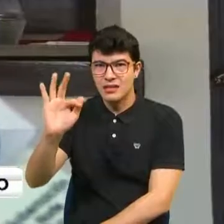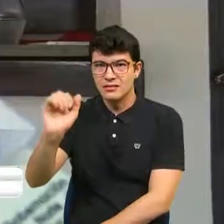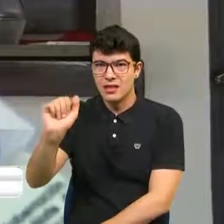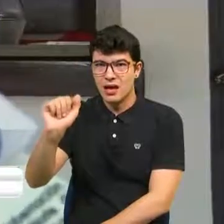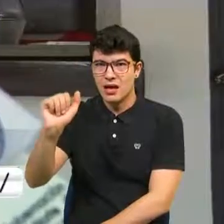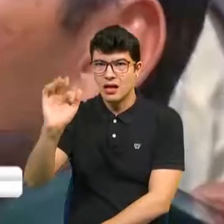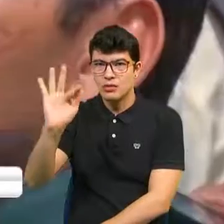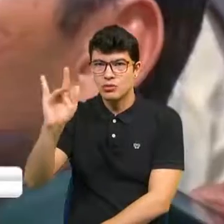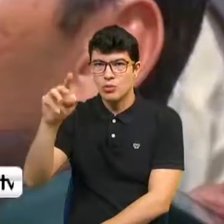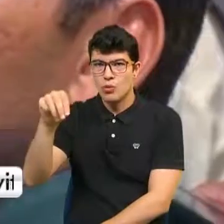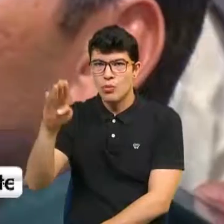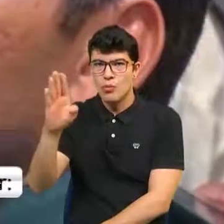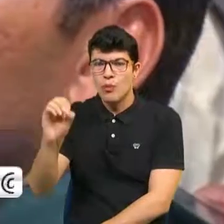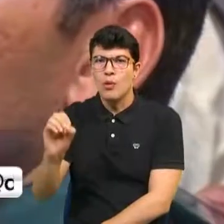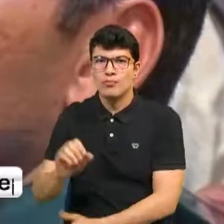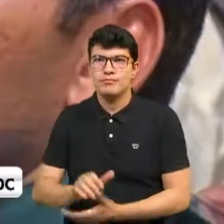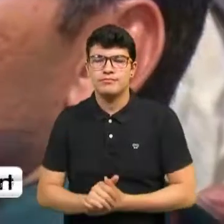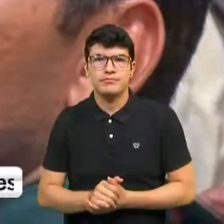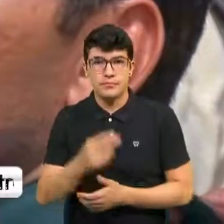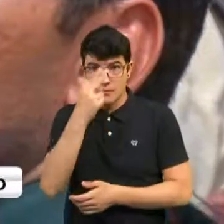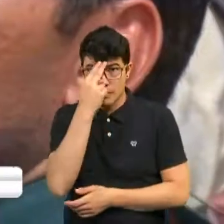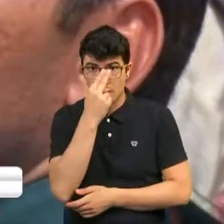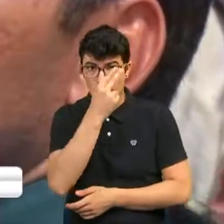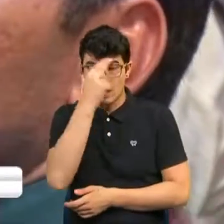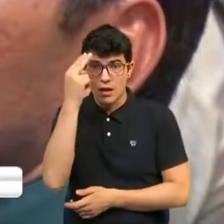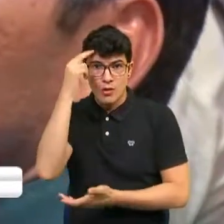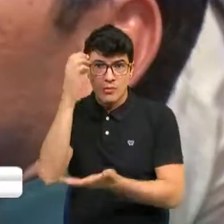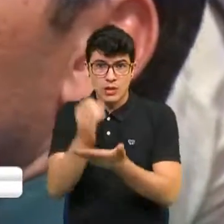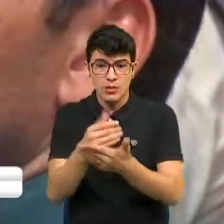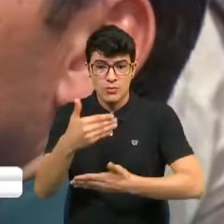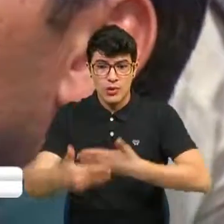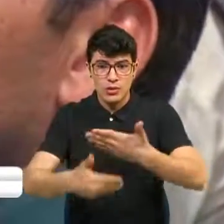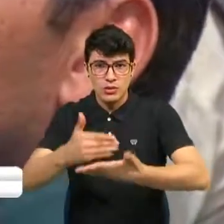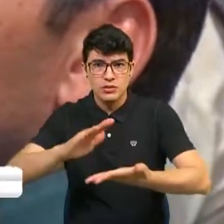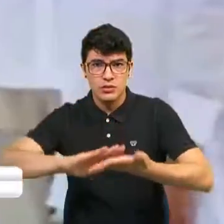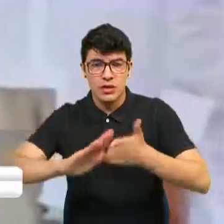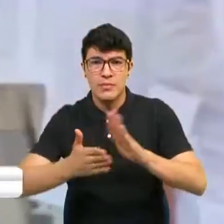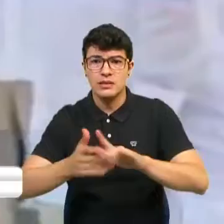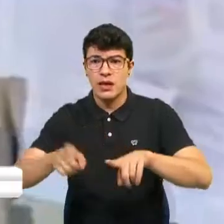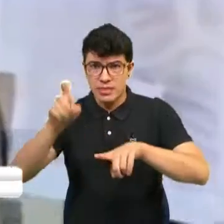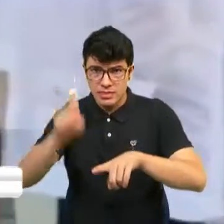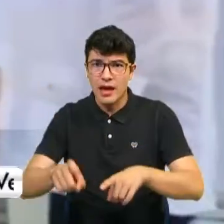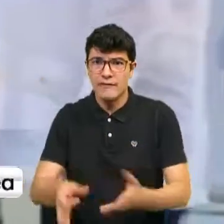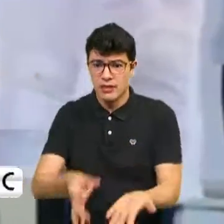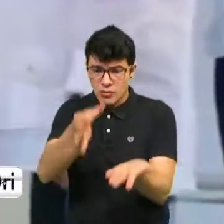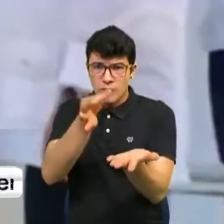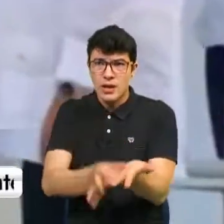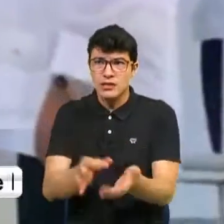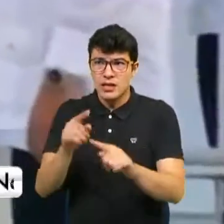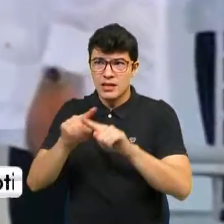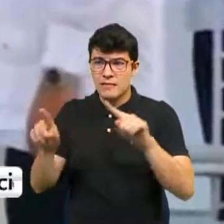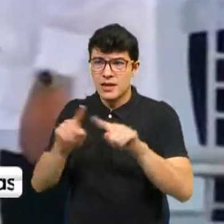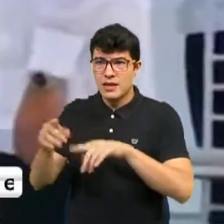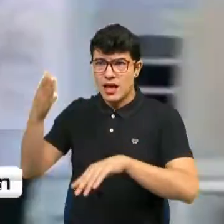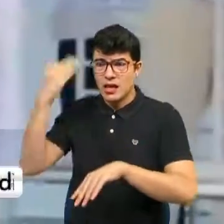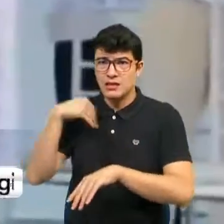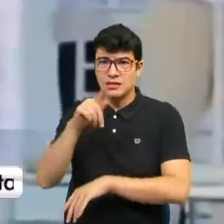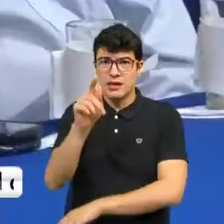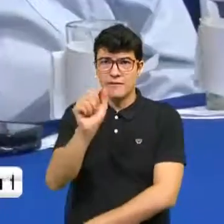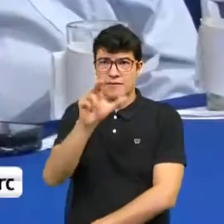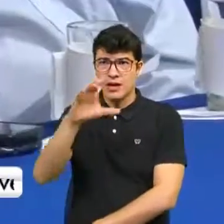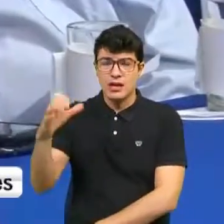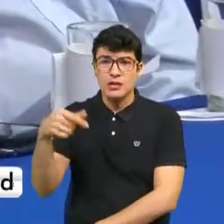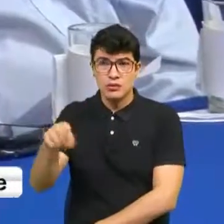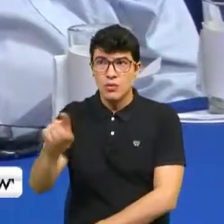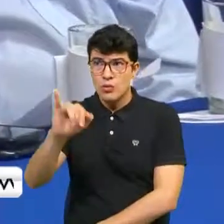conflicto armado la iglesia católica manifestó que este proceso de paz tiene que cumplirse en menos tiempo a diferencia del que se efectuó con las farc por